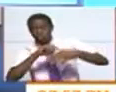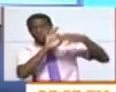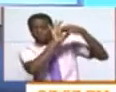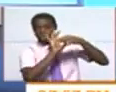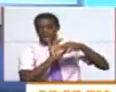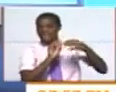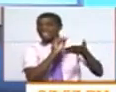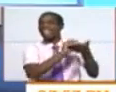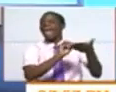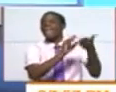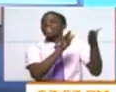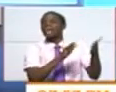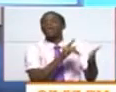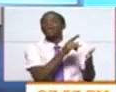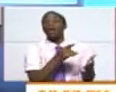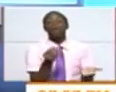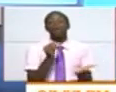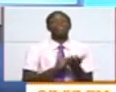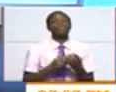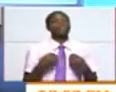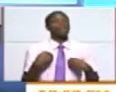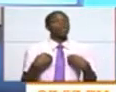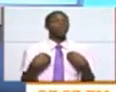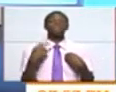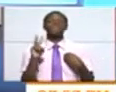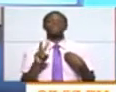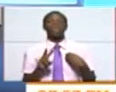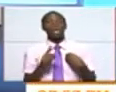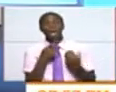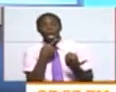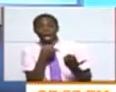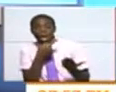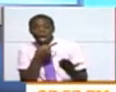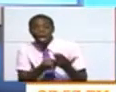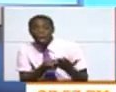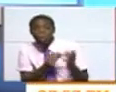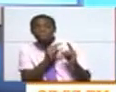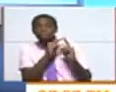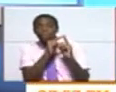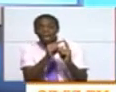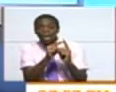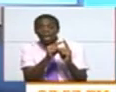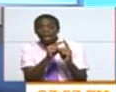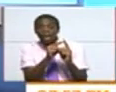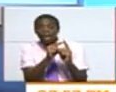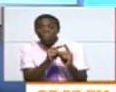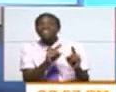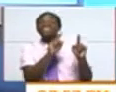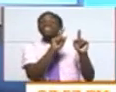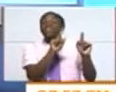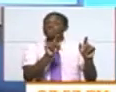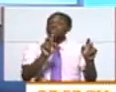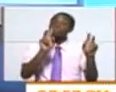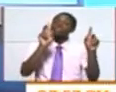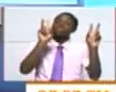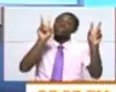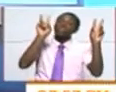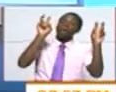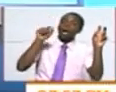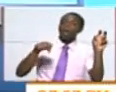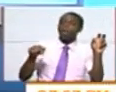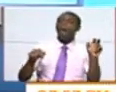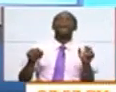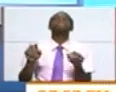expresa otra vez preocupación por Venezuela y la manera como se reprime a manifestantes